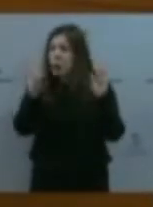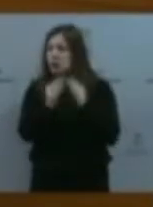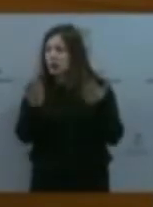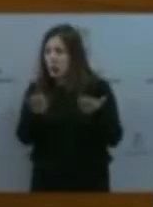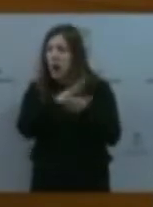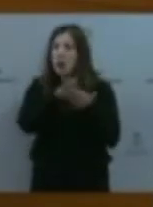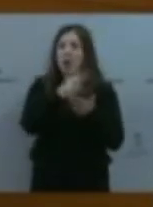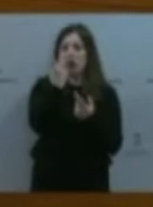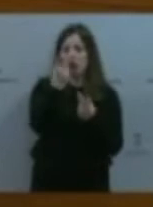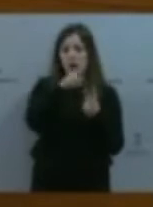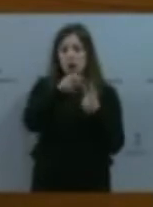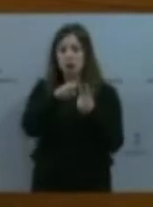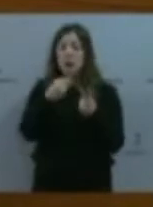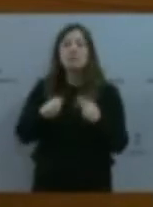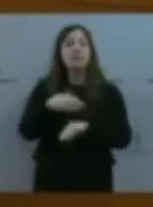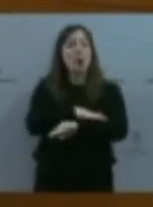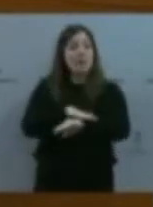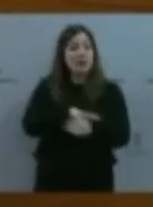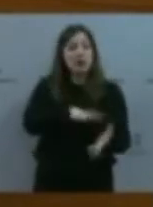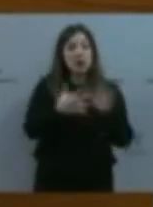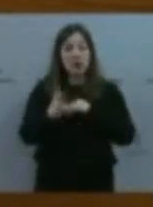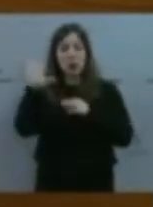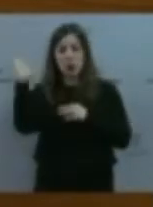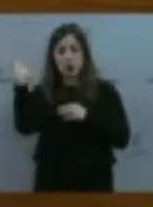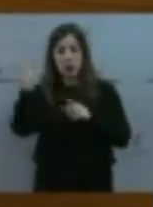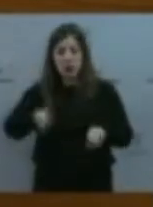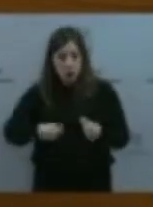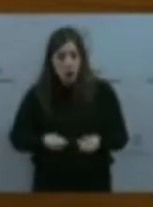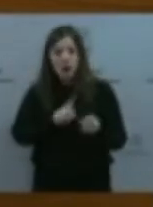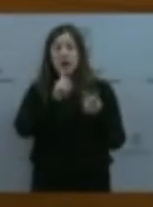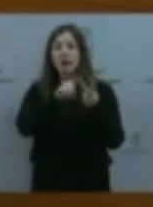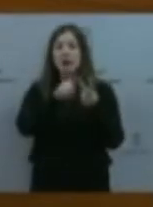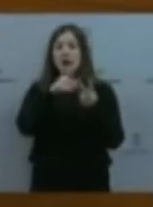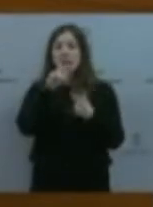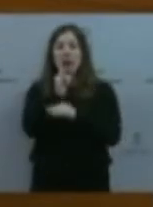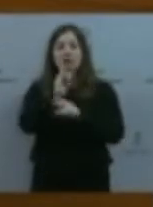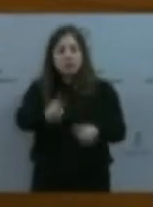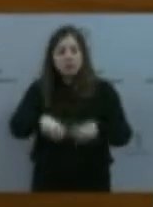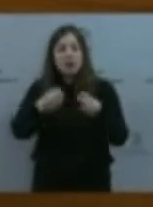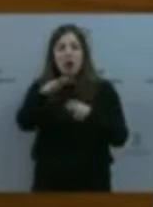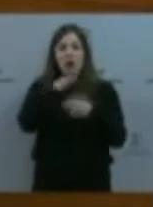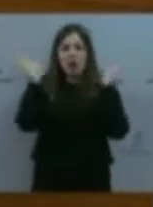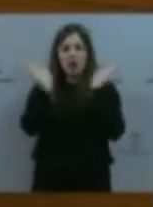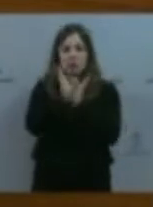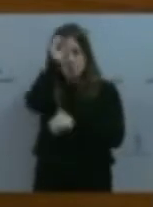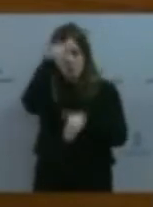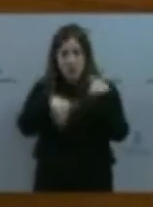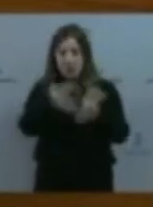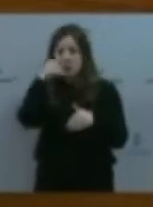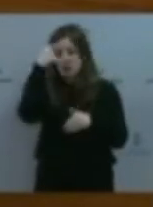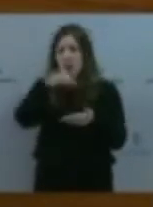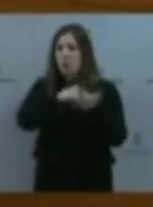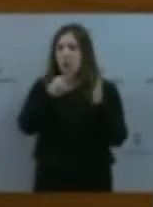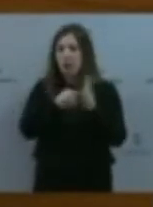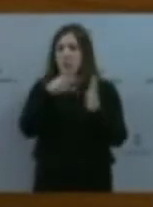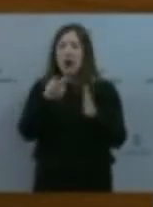Transición Ecológica y al Instituto para la Reestructuración de las Comarcas Mineras, que saben además que se proyecta un cambio y dotación de más recursos, que sería ese